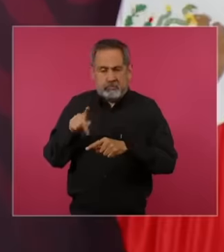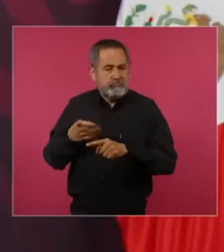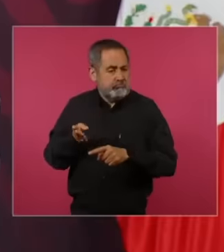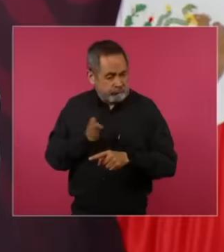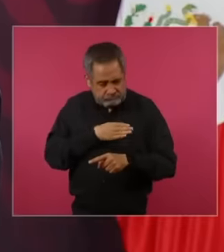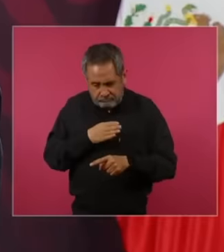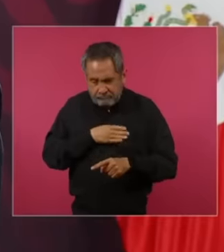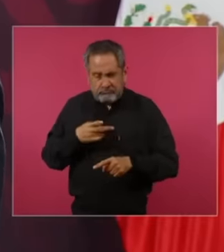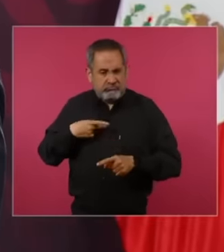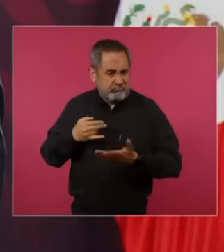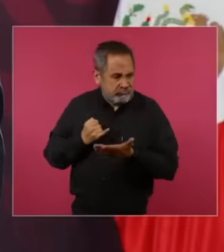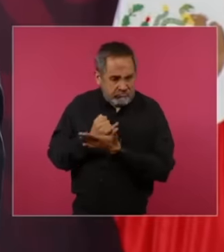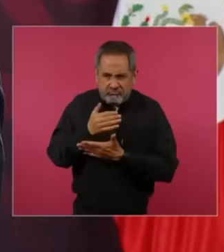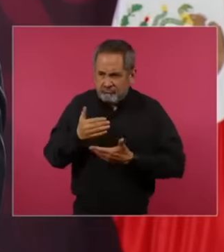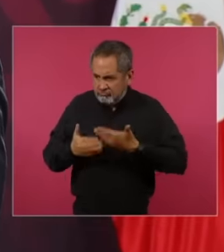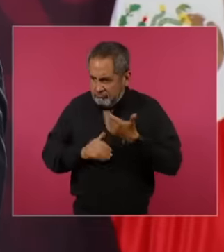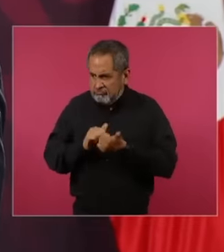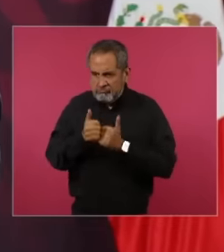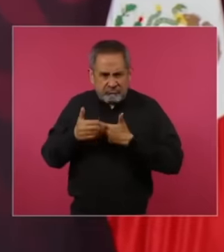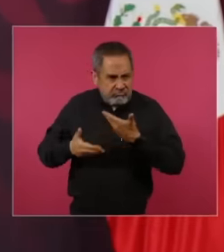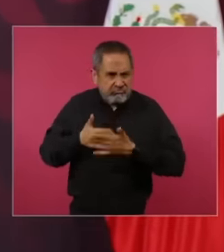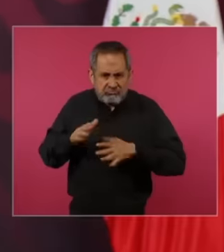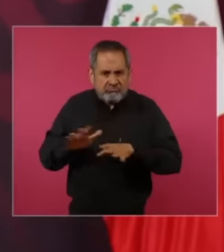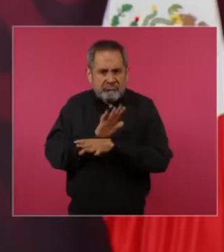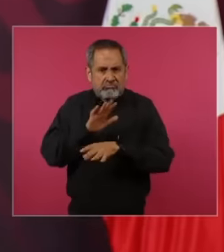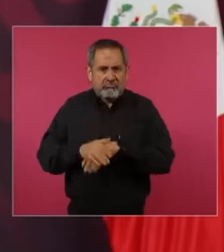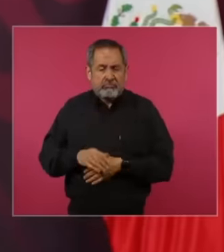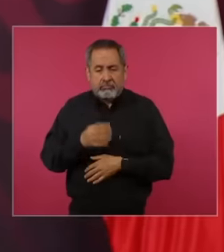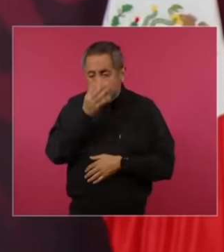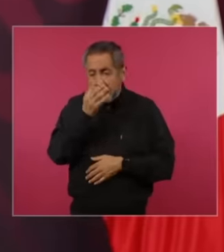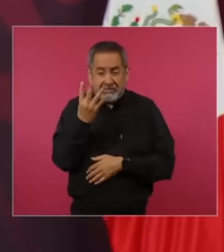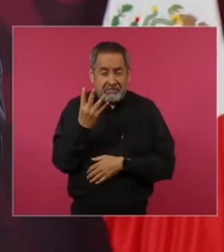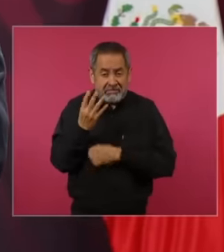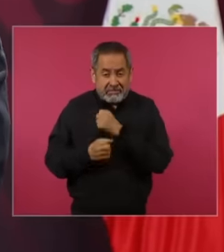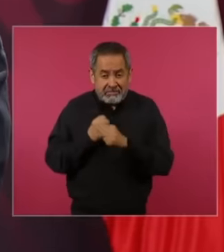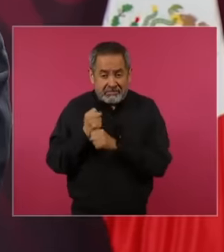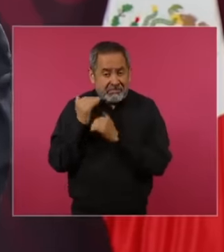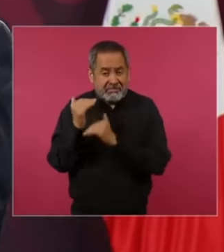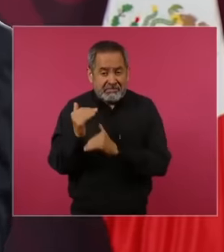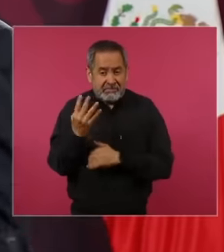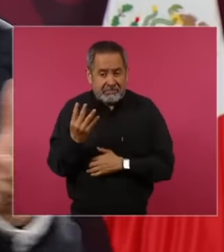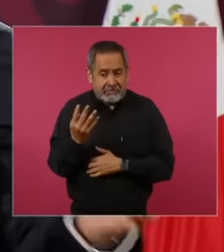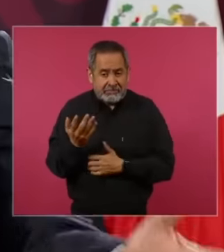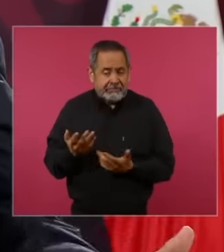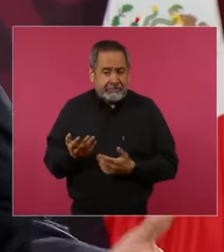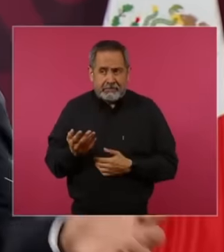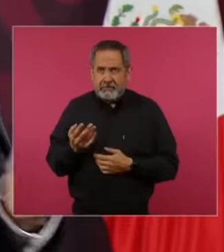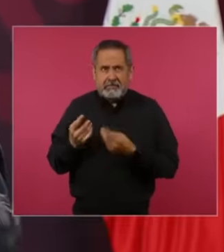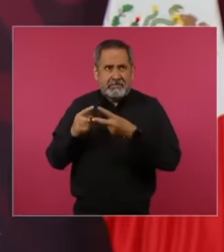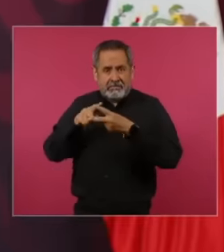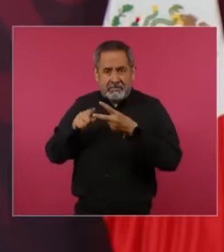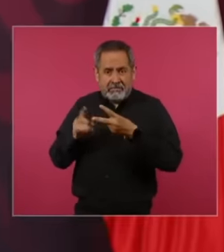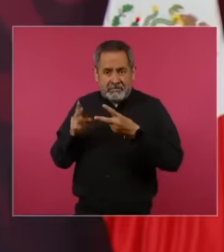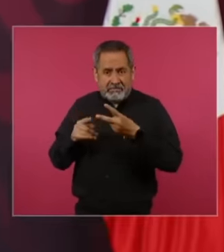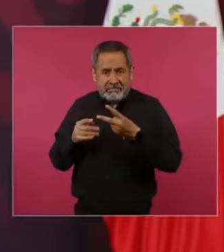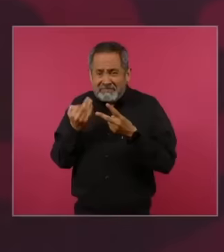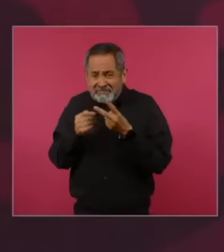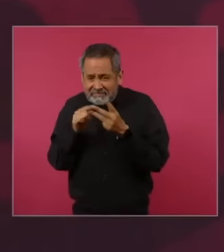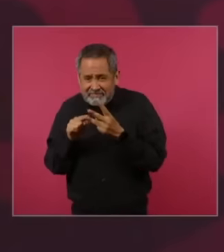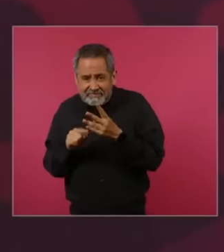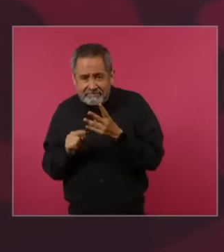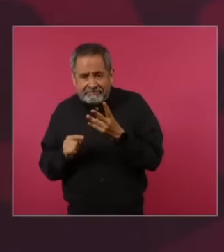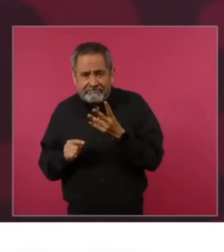bueno, con ganas de cambiar, pero son 4 años y yo creo que ya lleva 2.